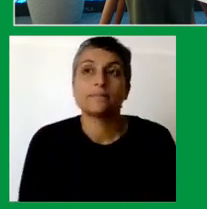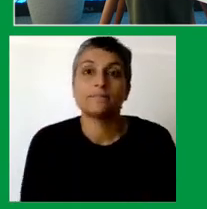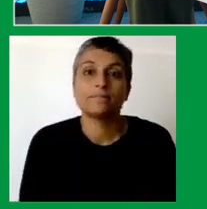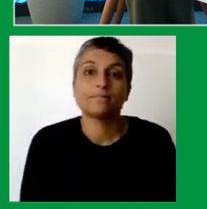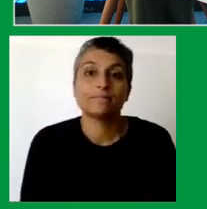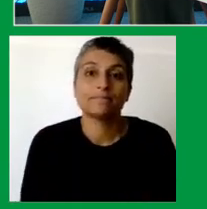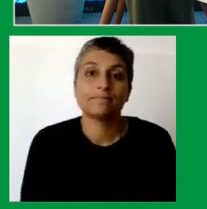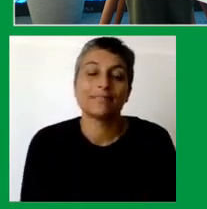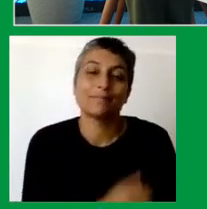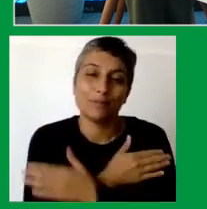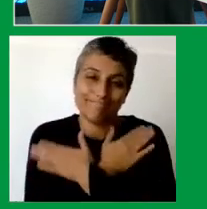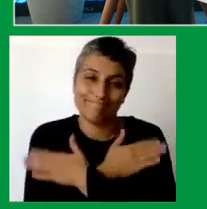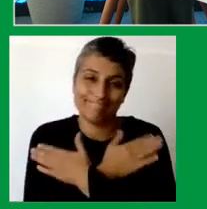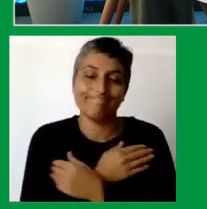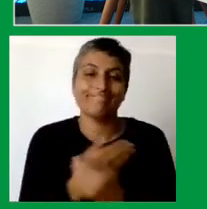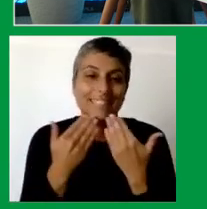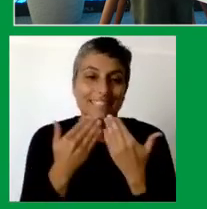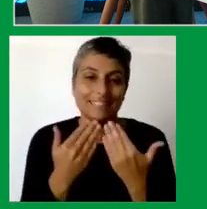esta calidez.